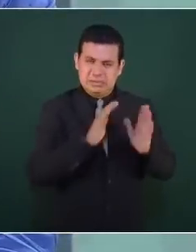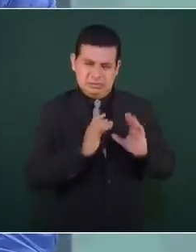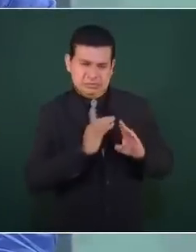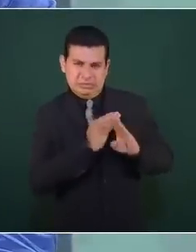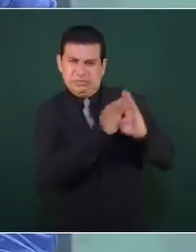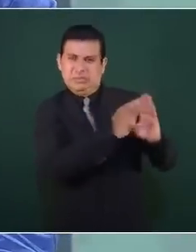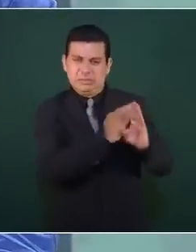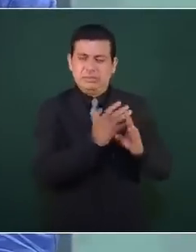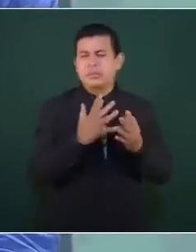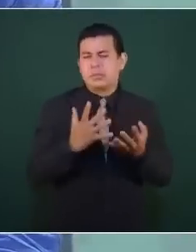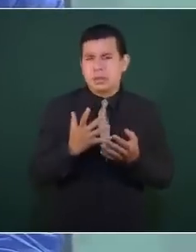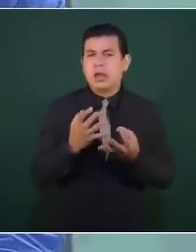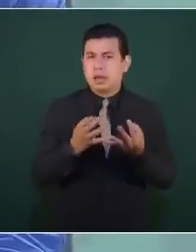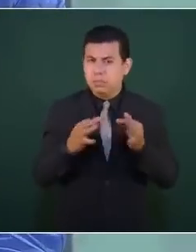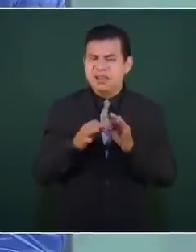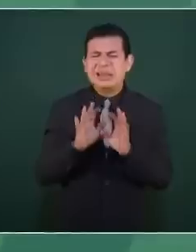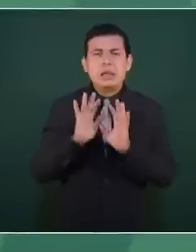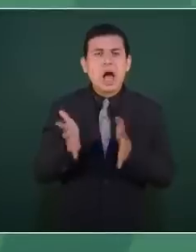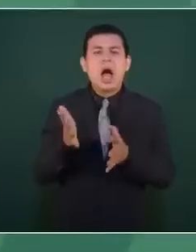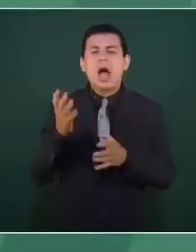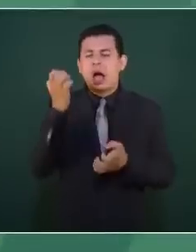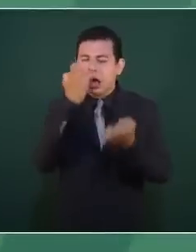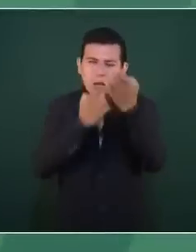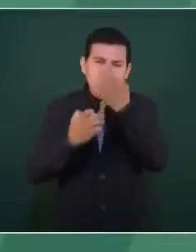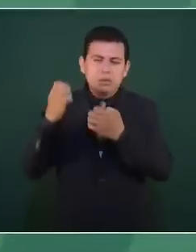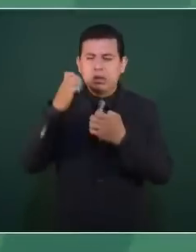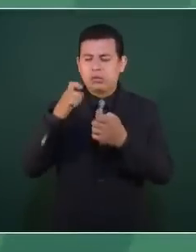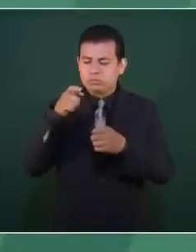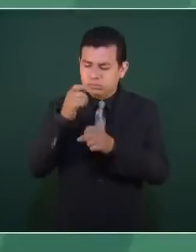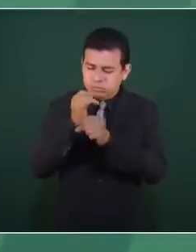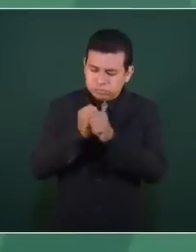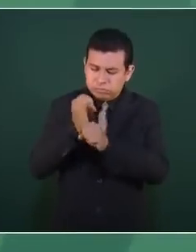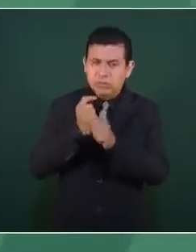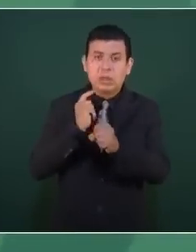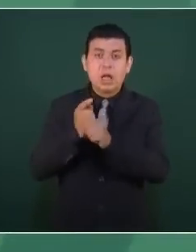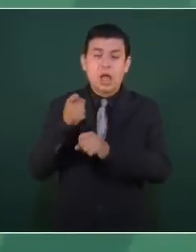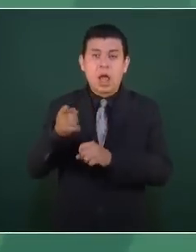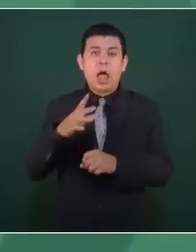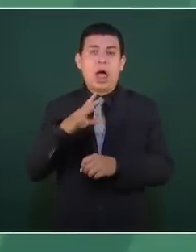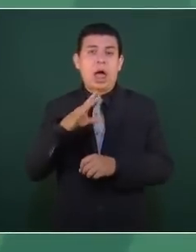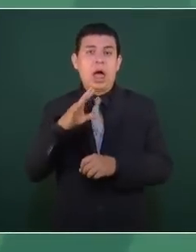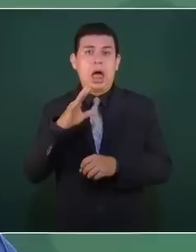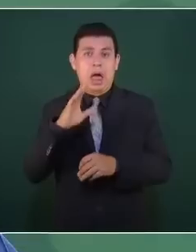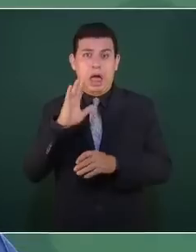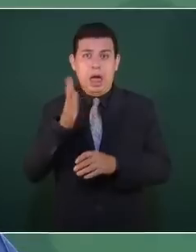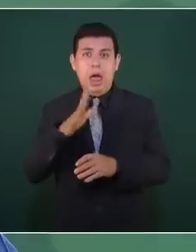y está demostrado de que no trae